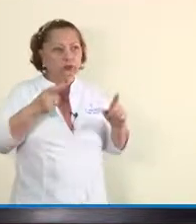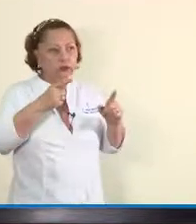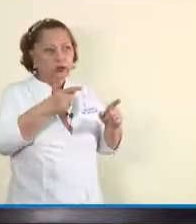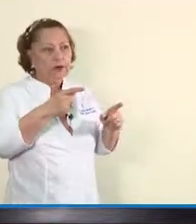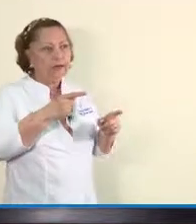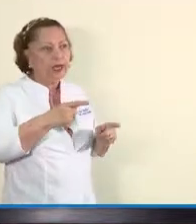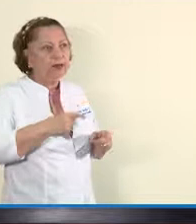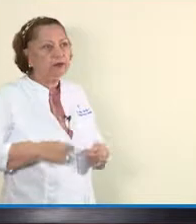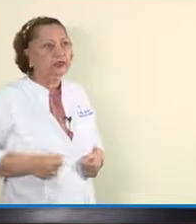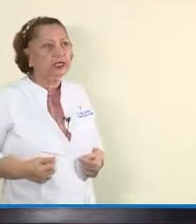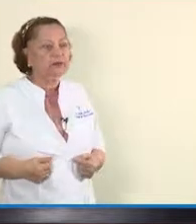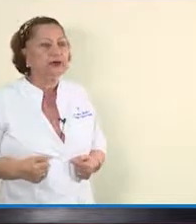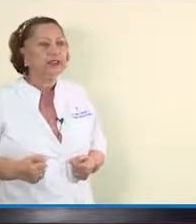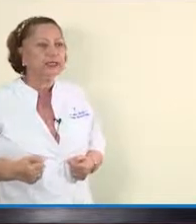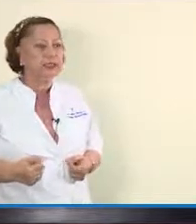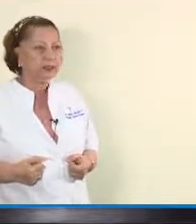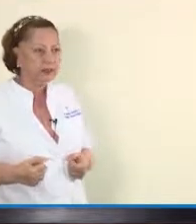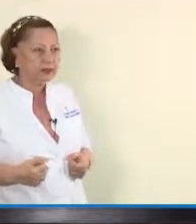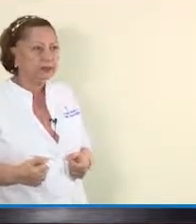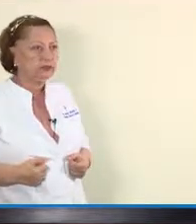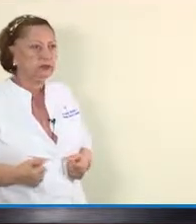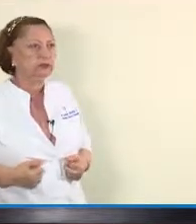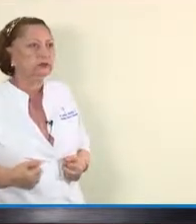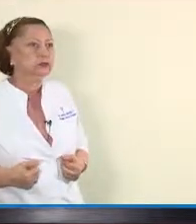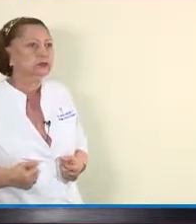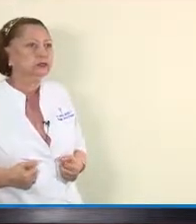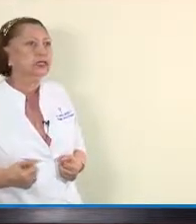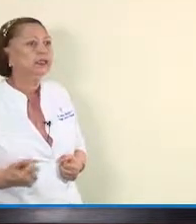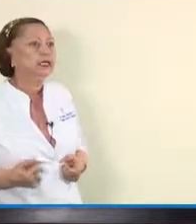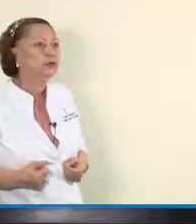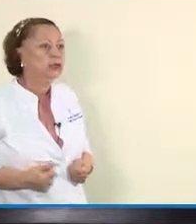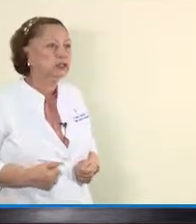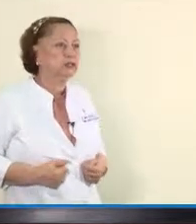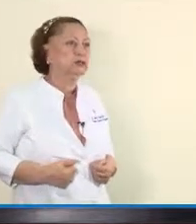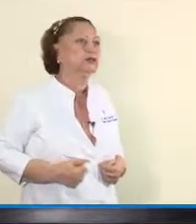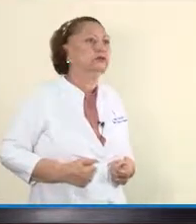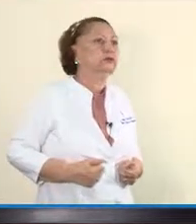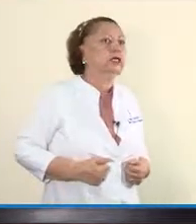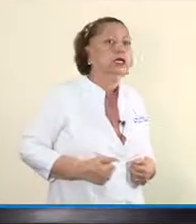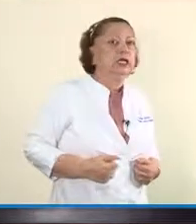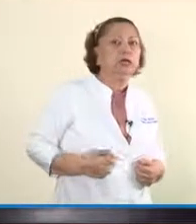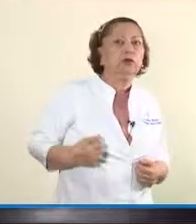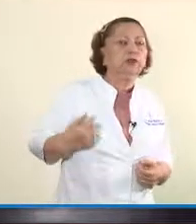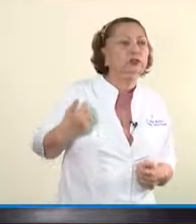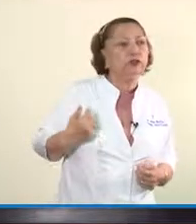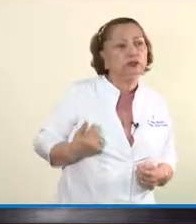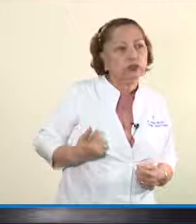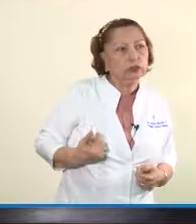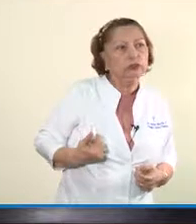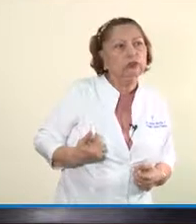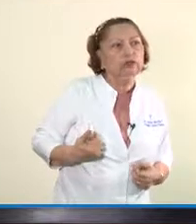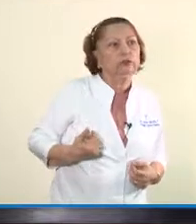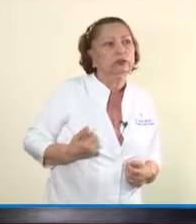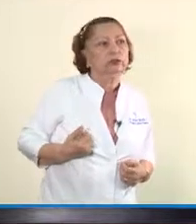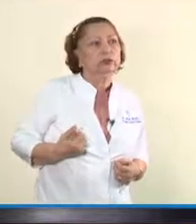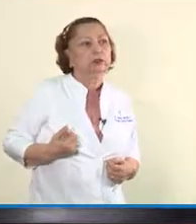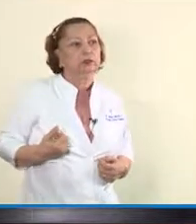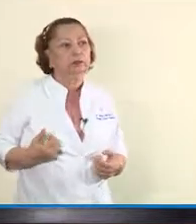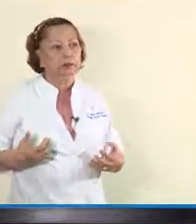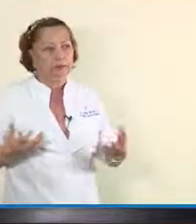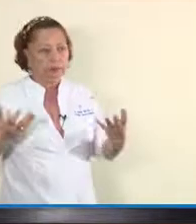Cuando nosotros hablamos de la fase de prevención, ¿qué estamos haciendo? Es cuando nosotros